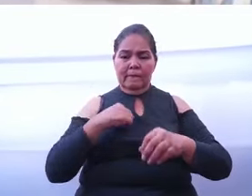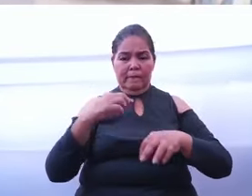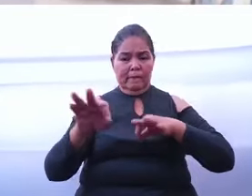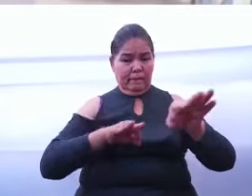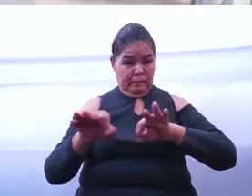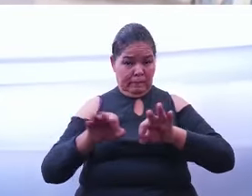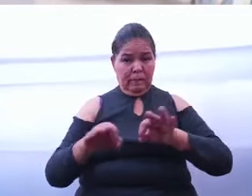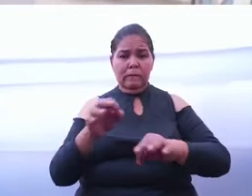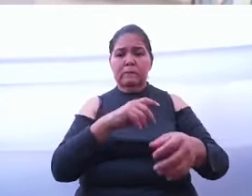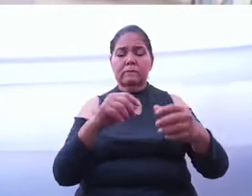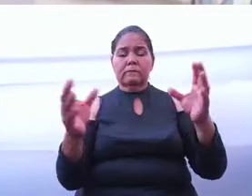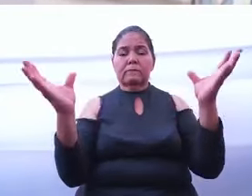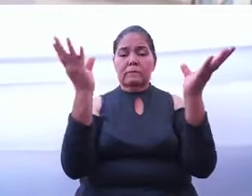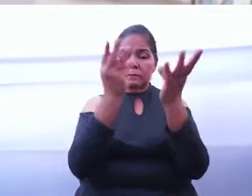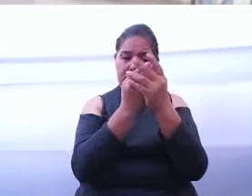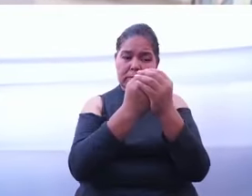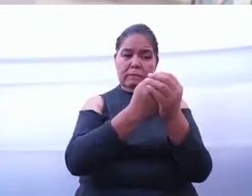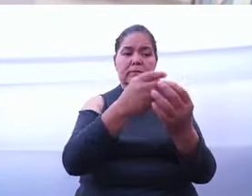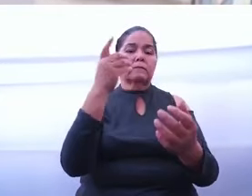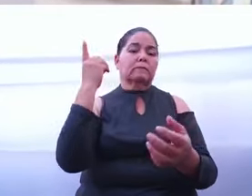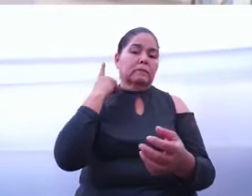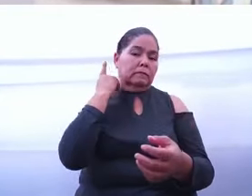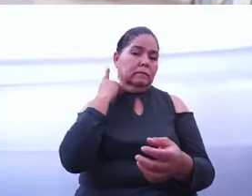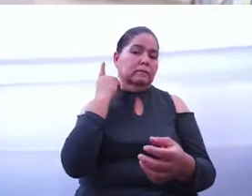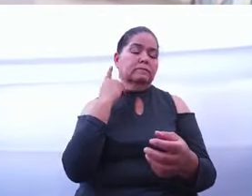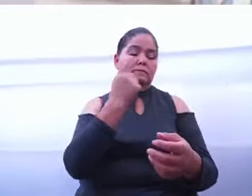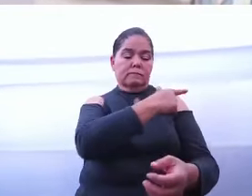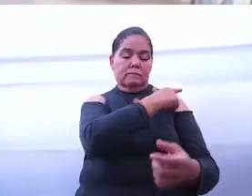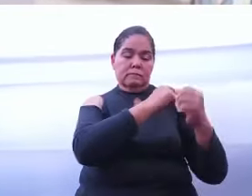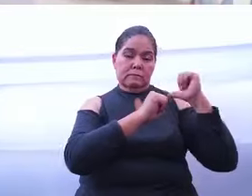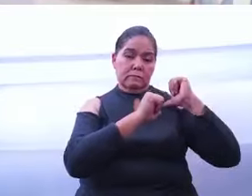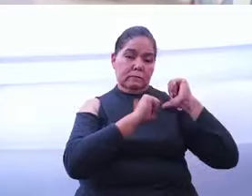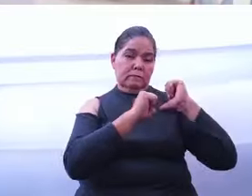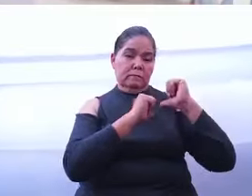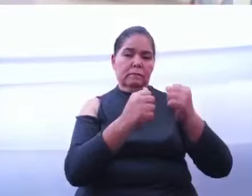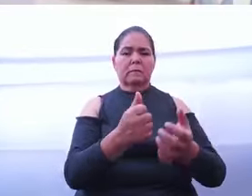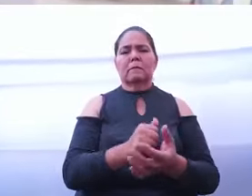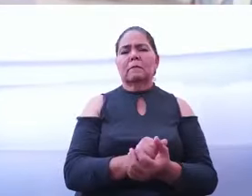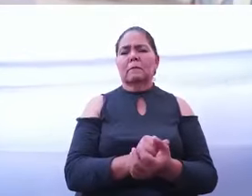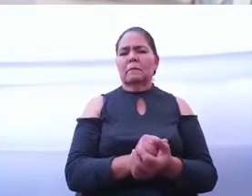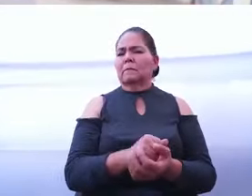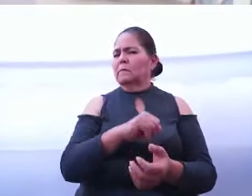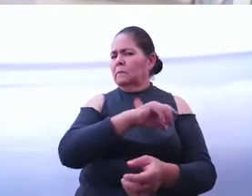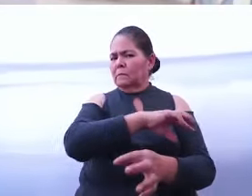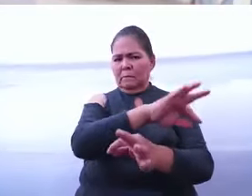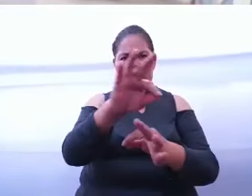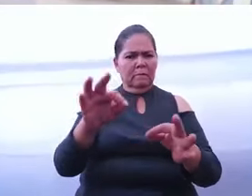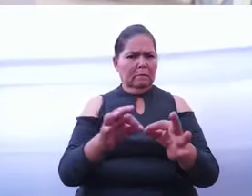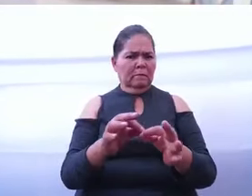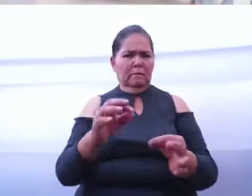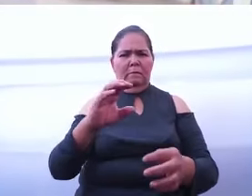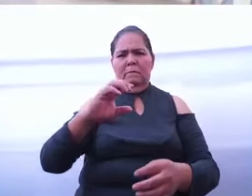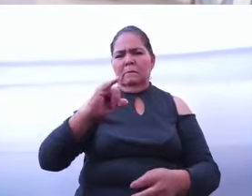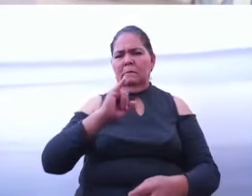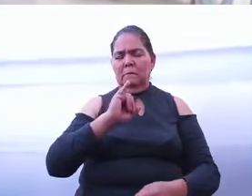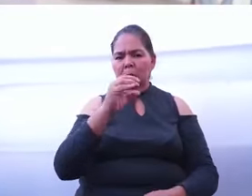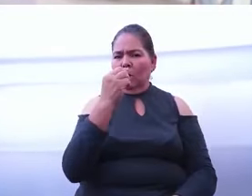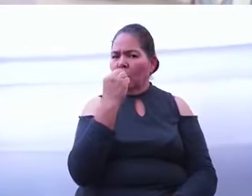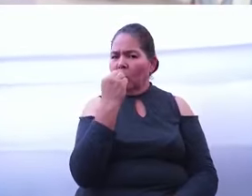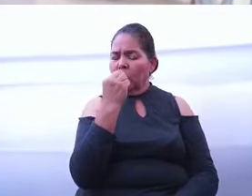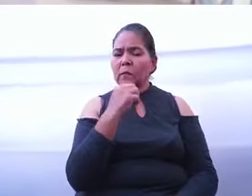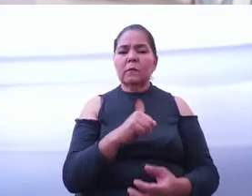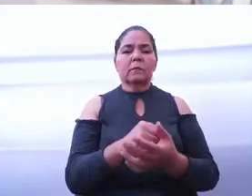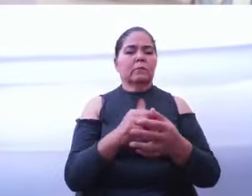Armadas, con las secretarías también, la federal y por supuesto con la Guardia Nacional, para trabajar de